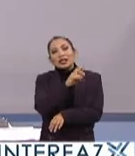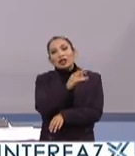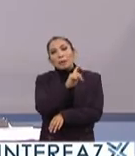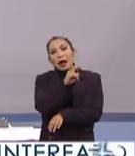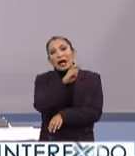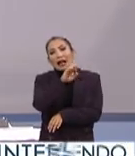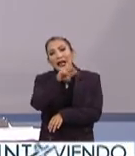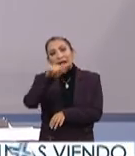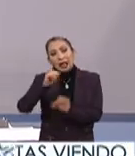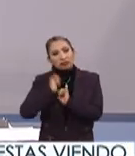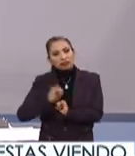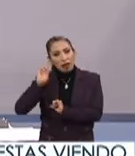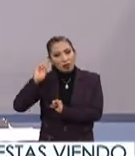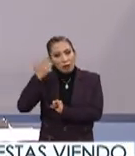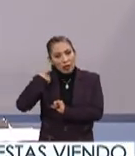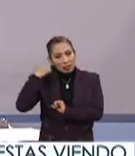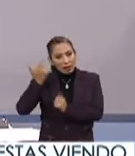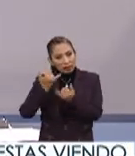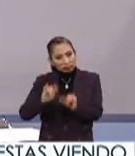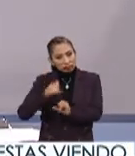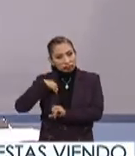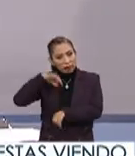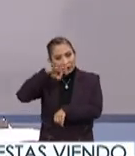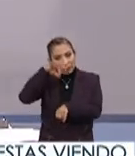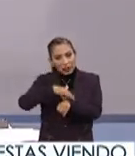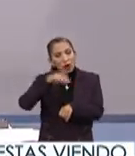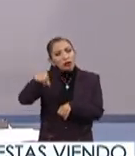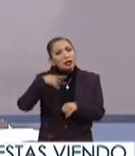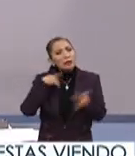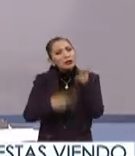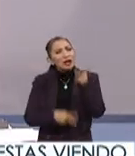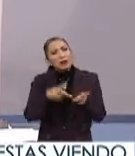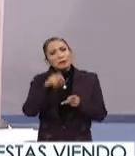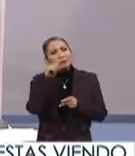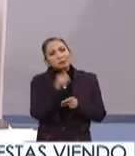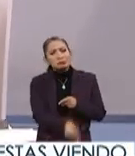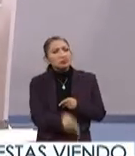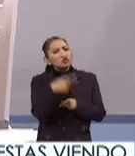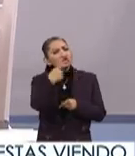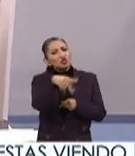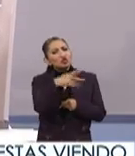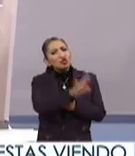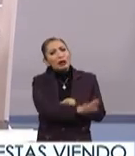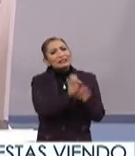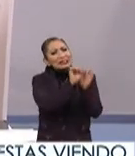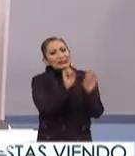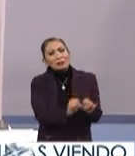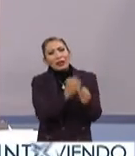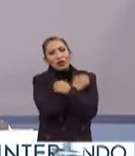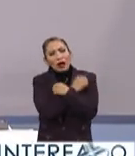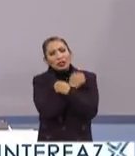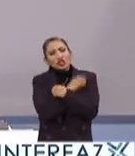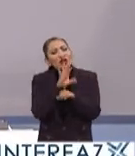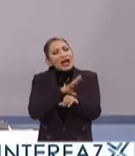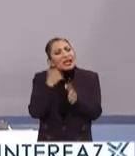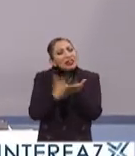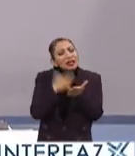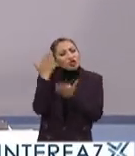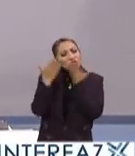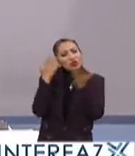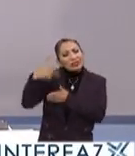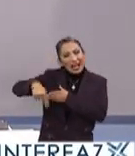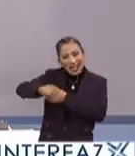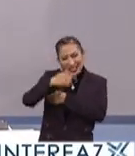Barrales Domínguez. Él es rector de la Universidad Autónoma de Chapingo, con quien hablaremos precisamente sobre el sistema educativo, la oferta educativa de